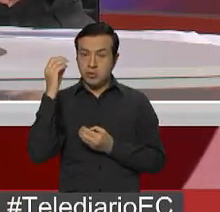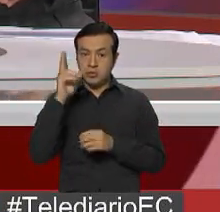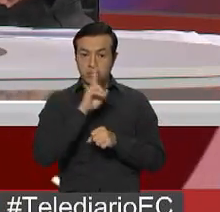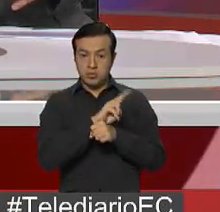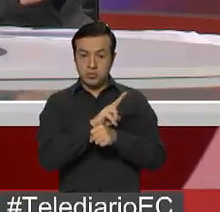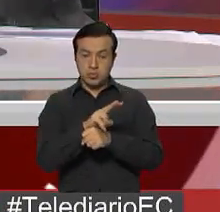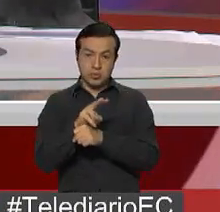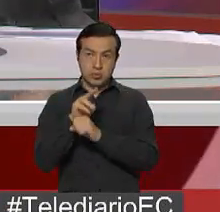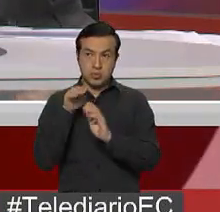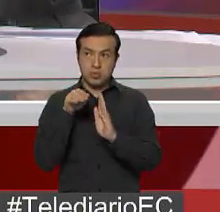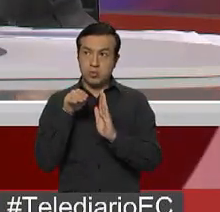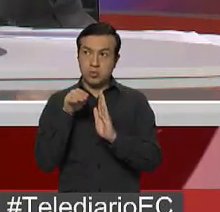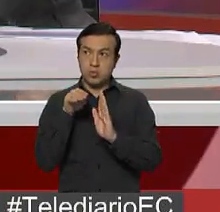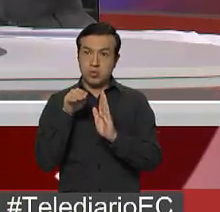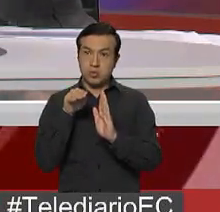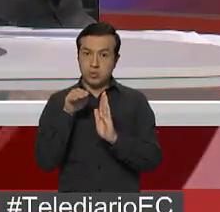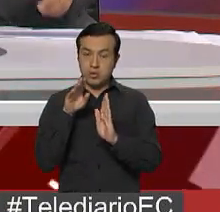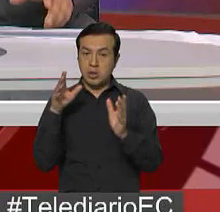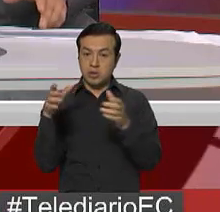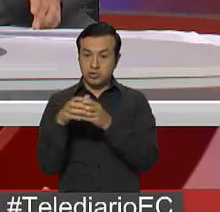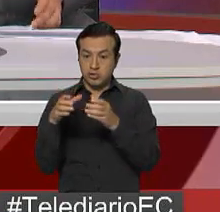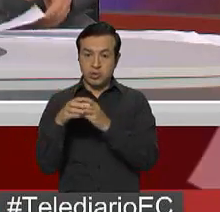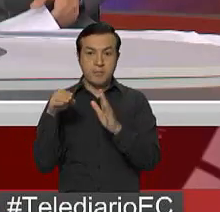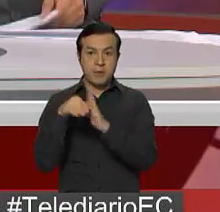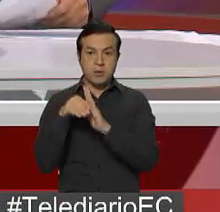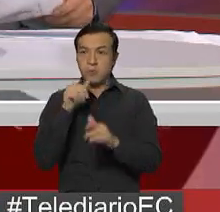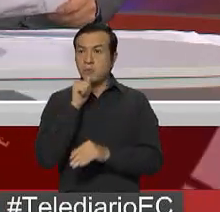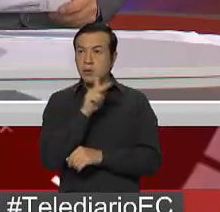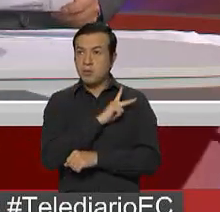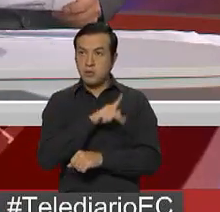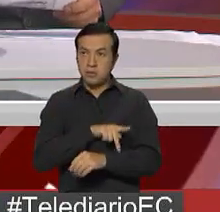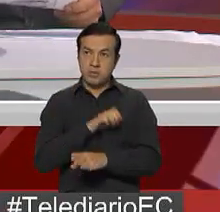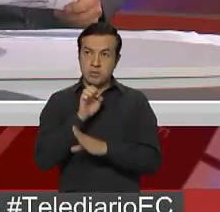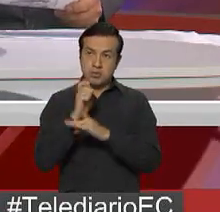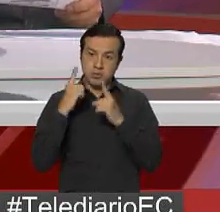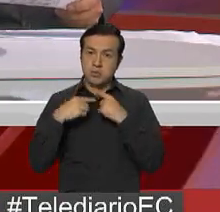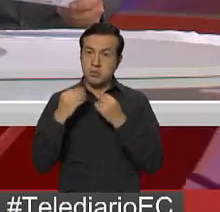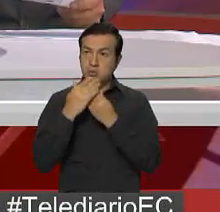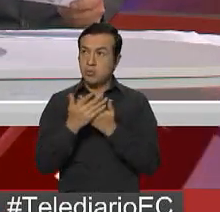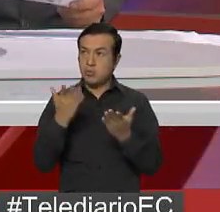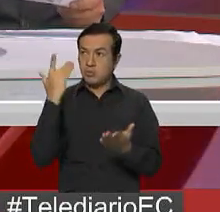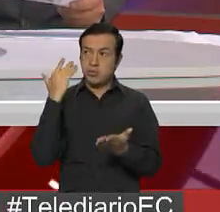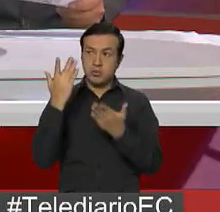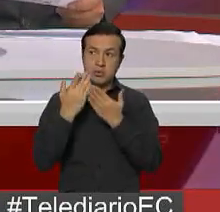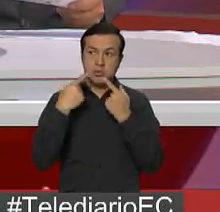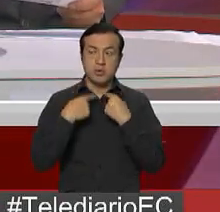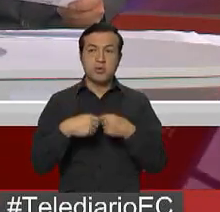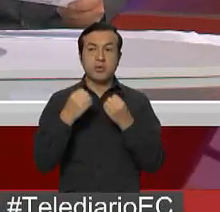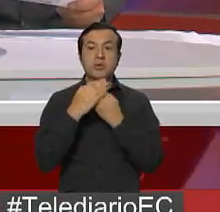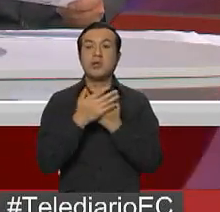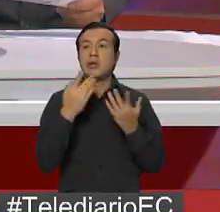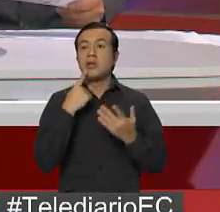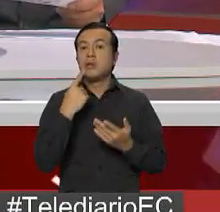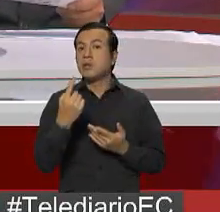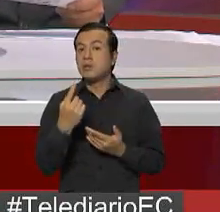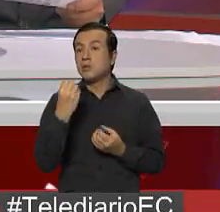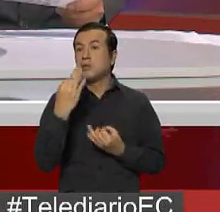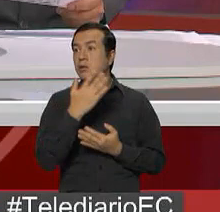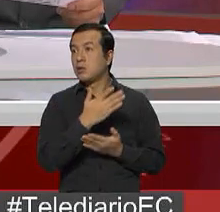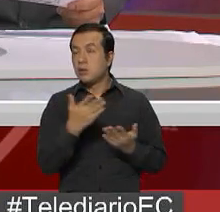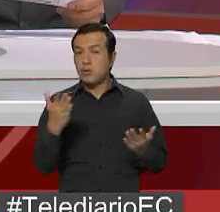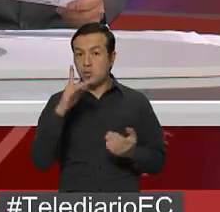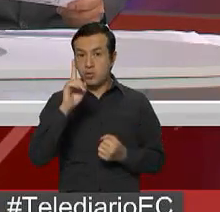superintendencia perdón en la asociación de bancos privados del ecuador en el transcurso de las últimas horas se ha mencionado que al menos